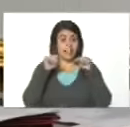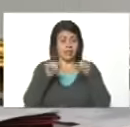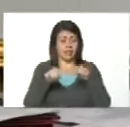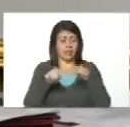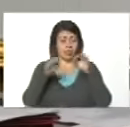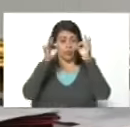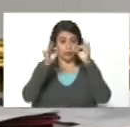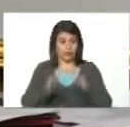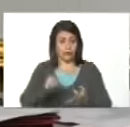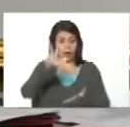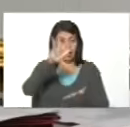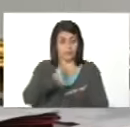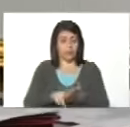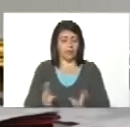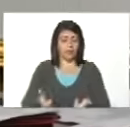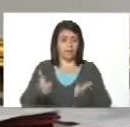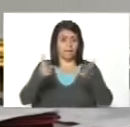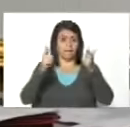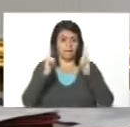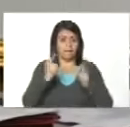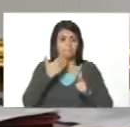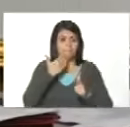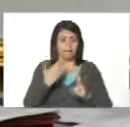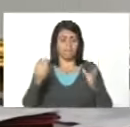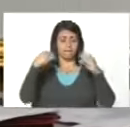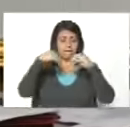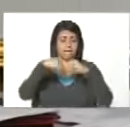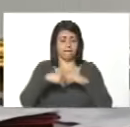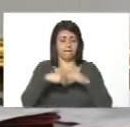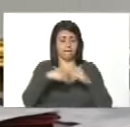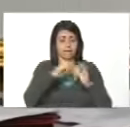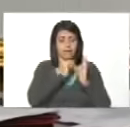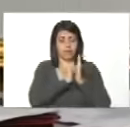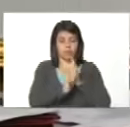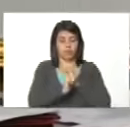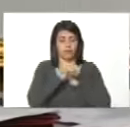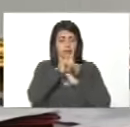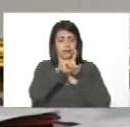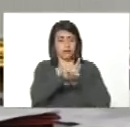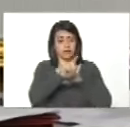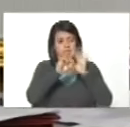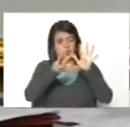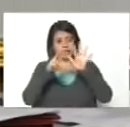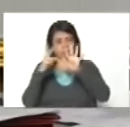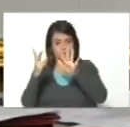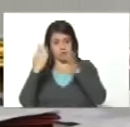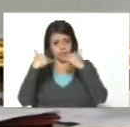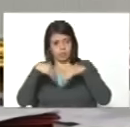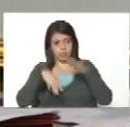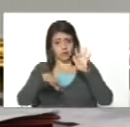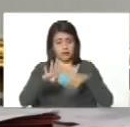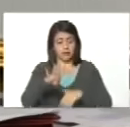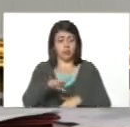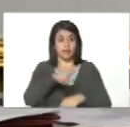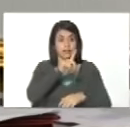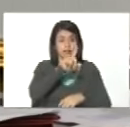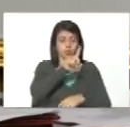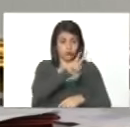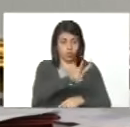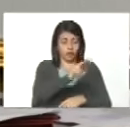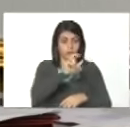se declara aprobada la autorización de acuerdo a lo consagrado en los artículos 187, numeral 14